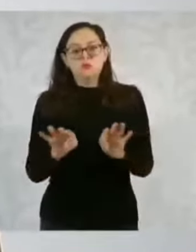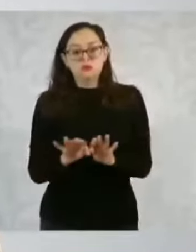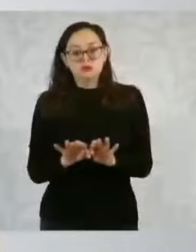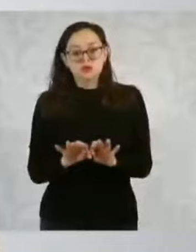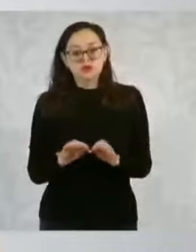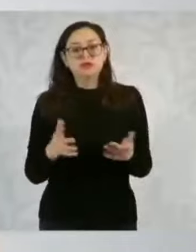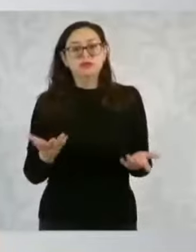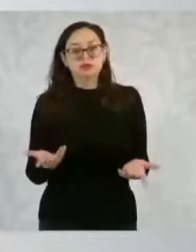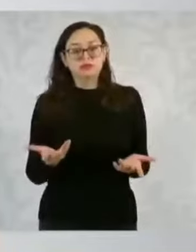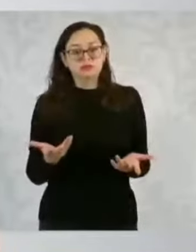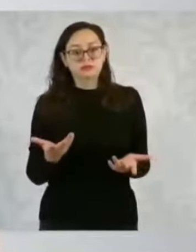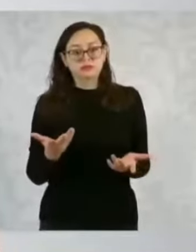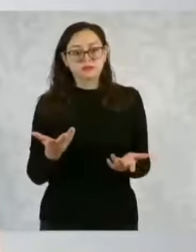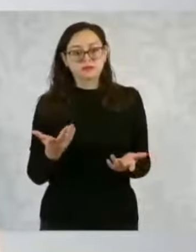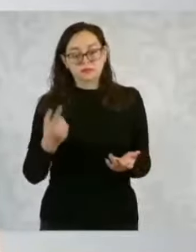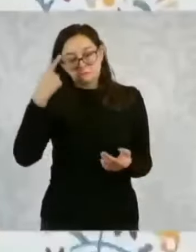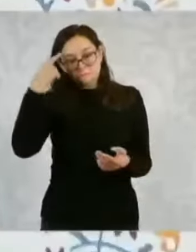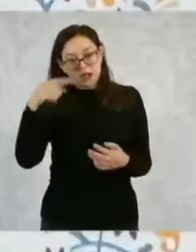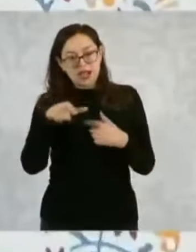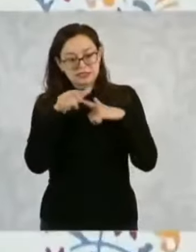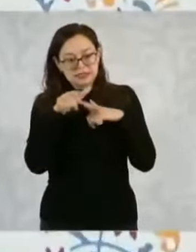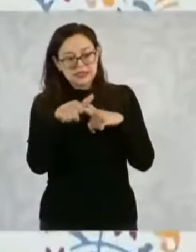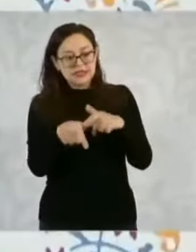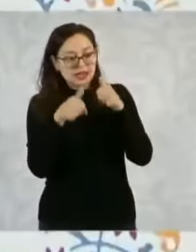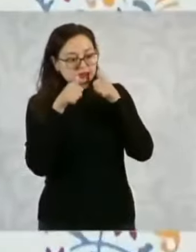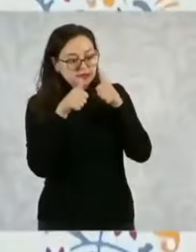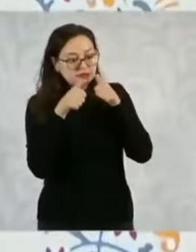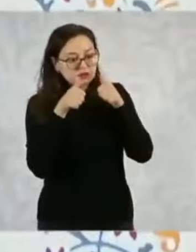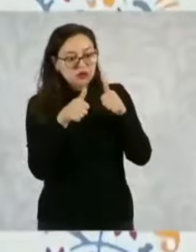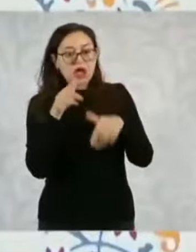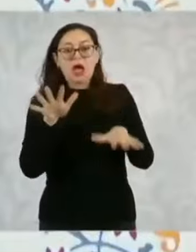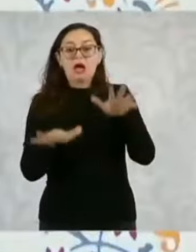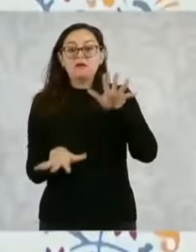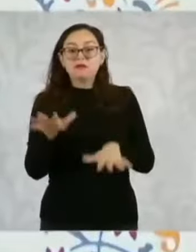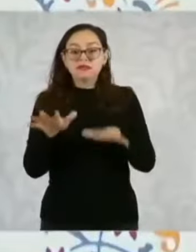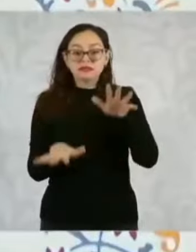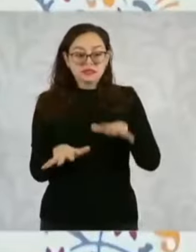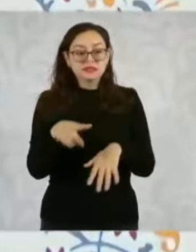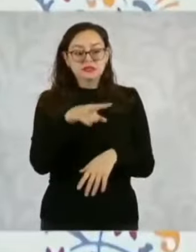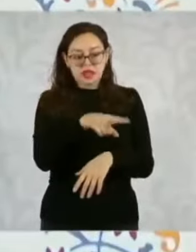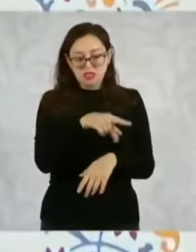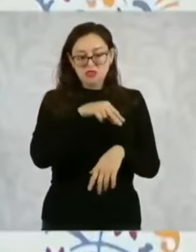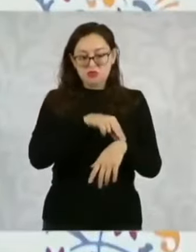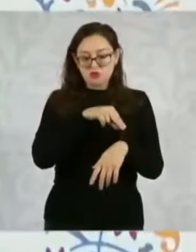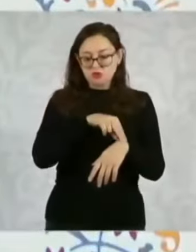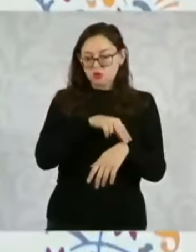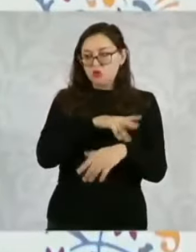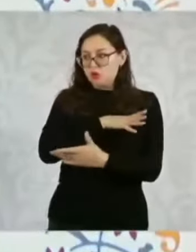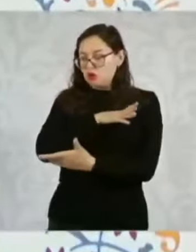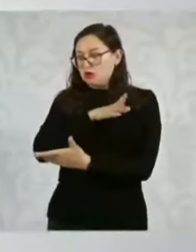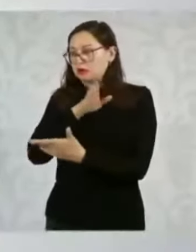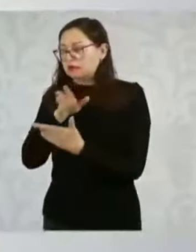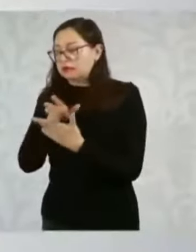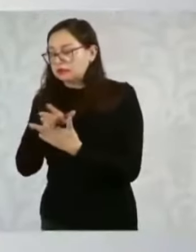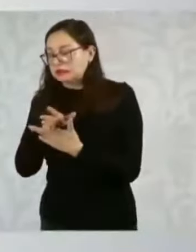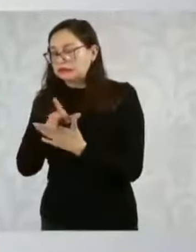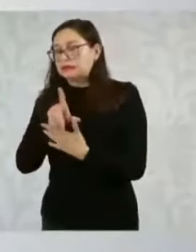el apego al tratamiento, porque muchas veces se les dificulta ir a la consulta y poder